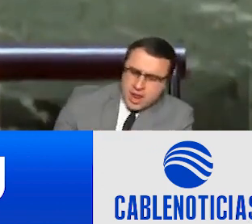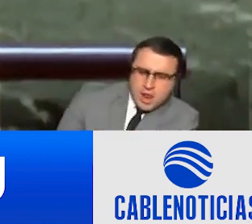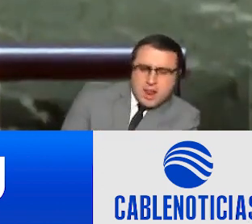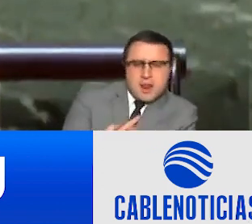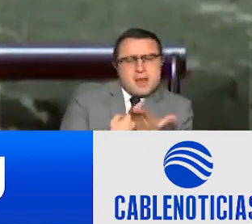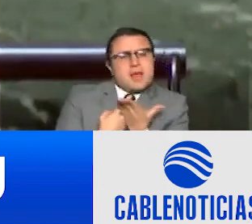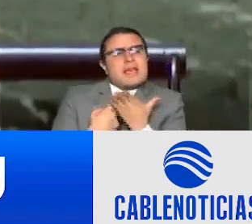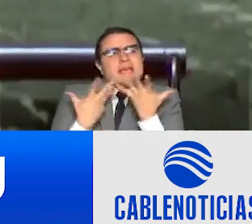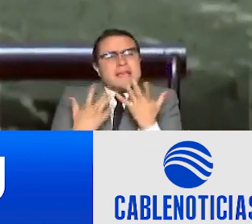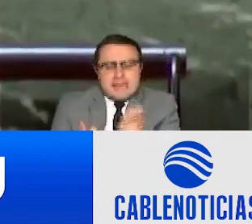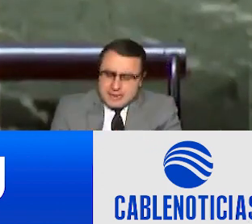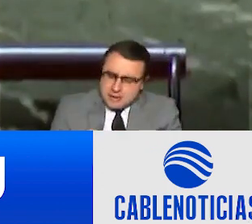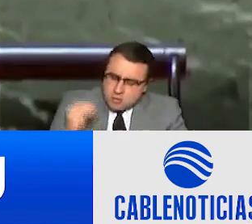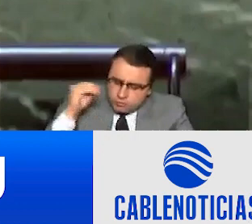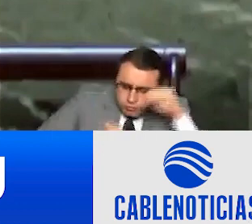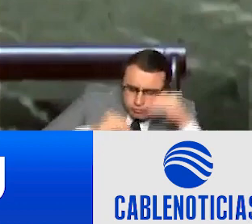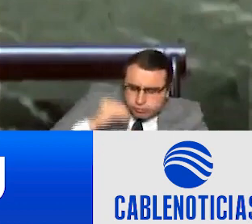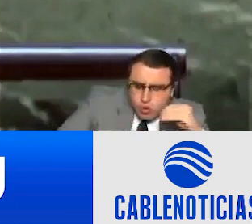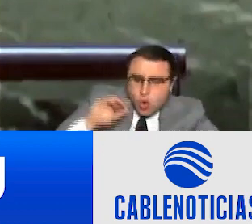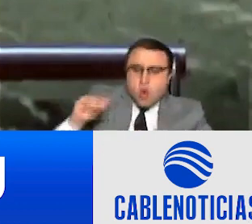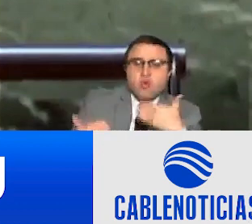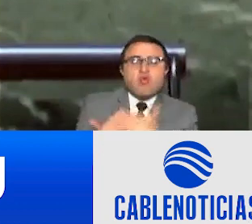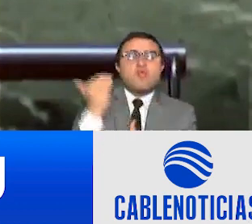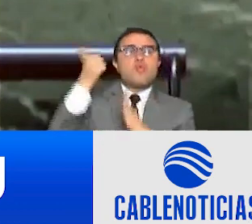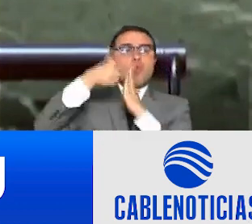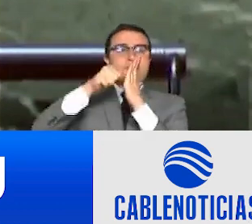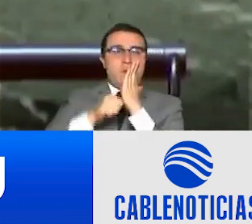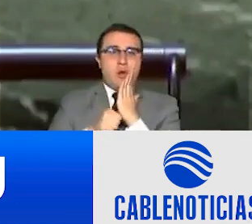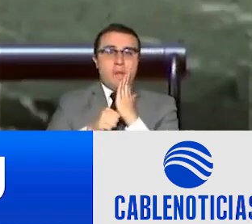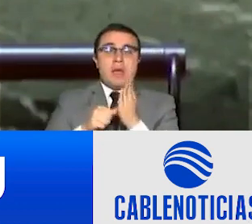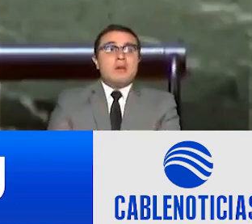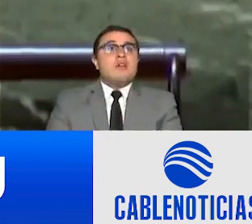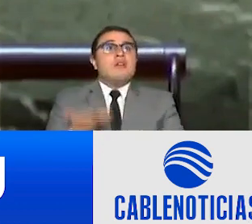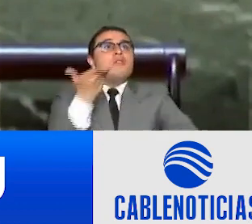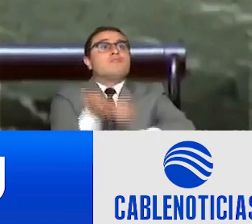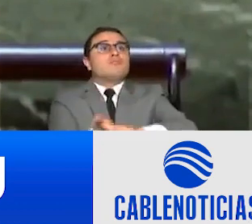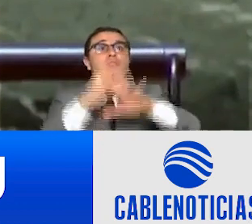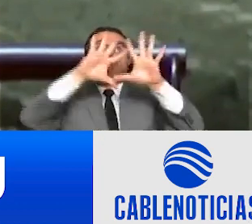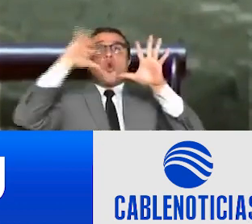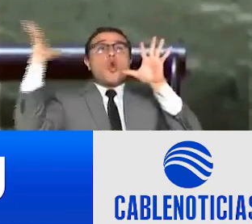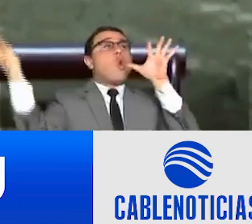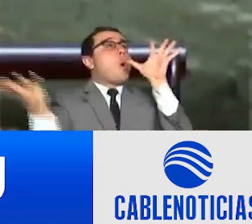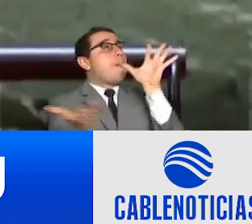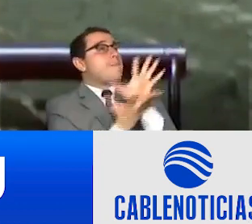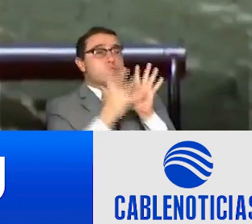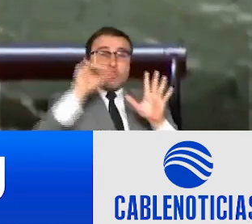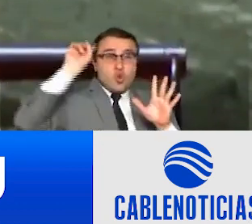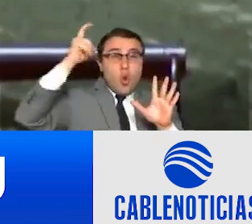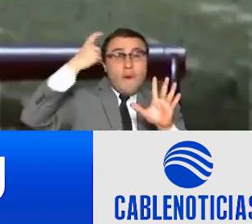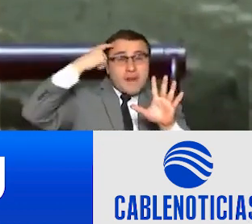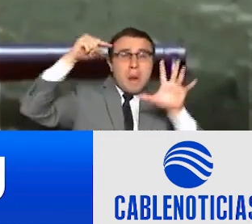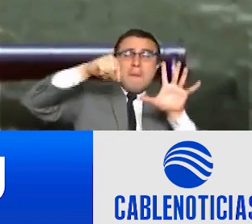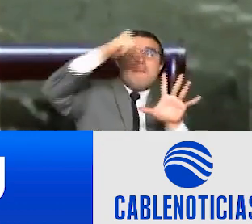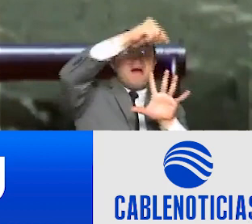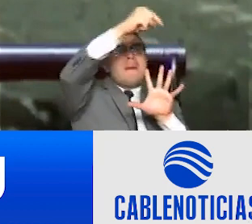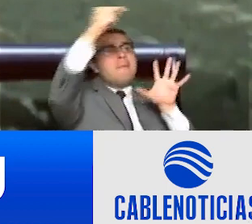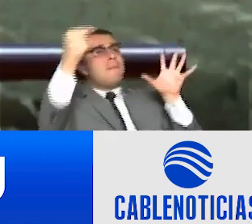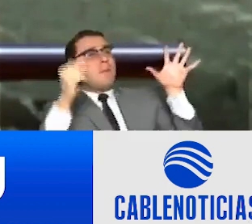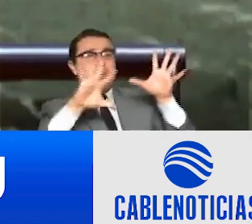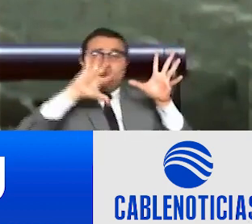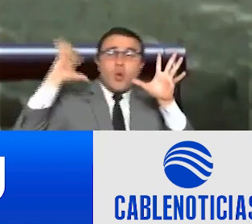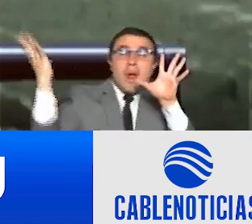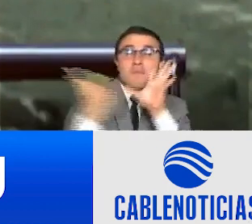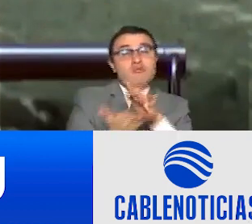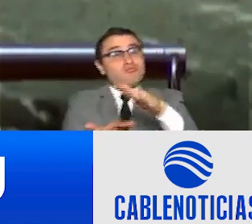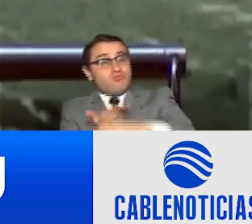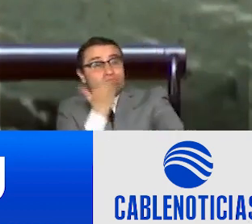común, que se pueda dialogar con el resto de la humanidad, con el resto de los gobiernos mundiales,